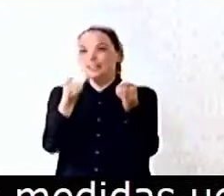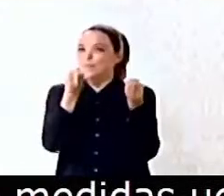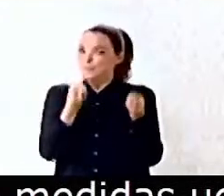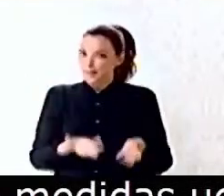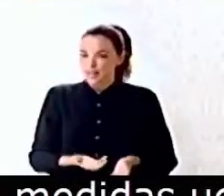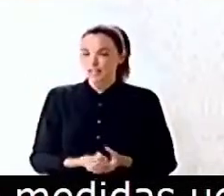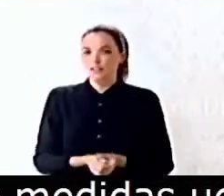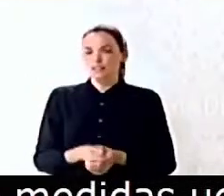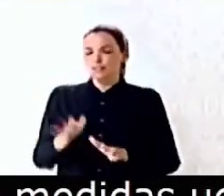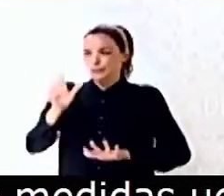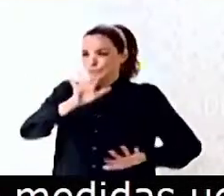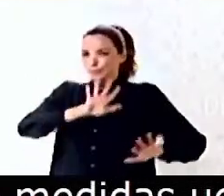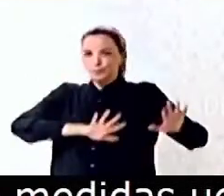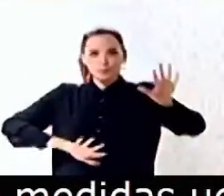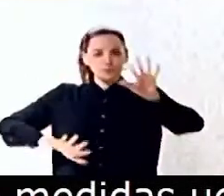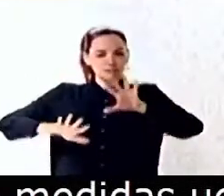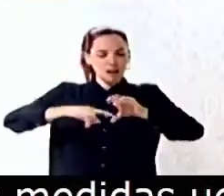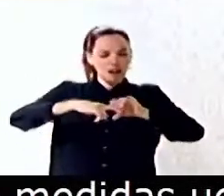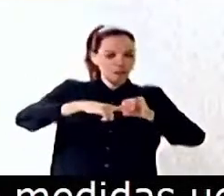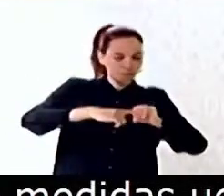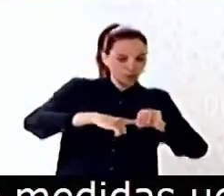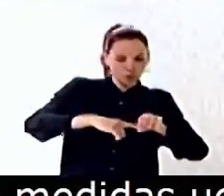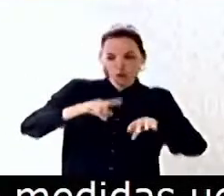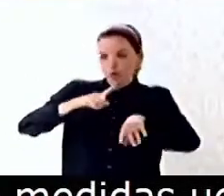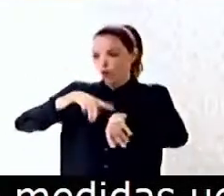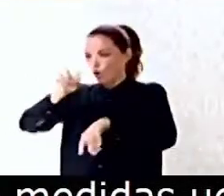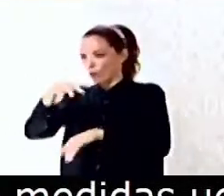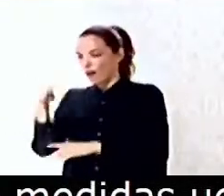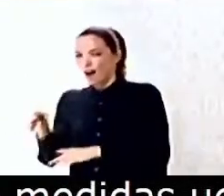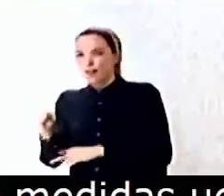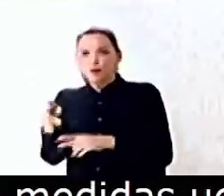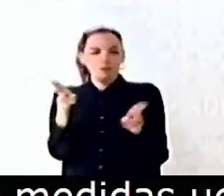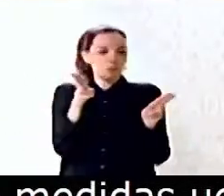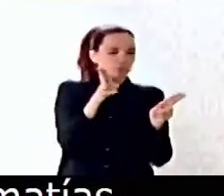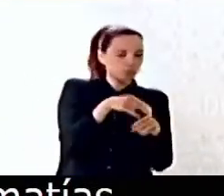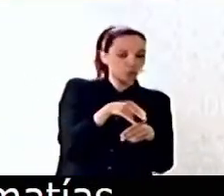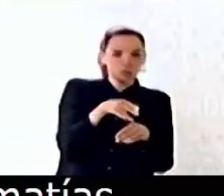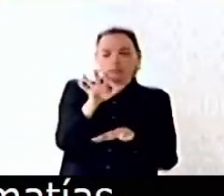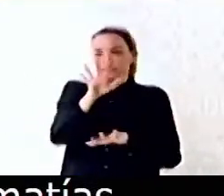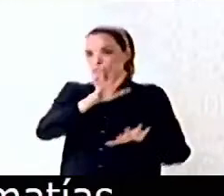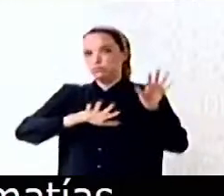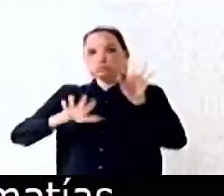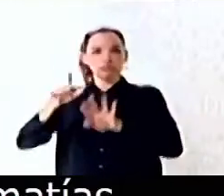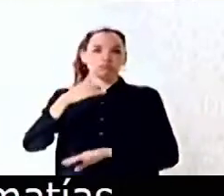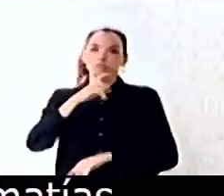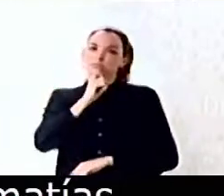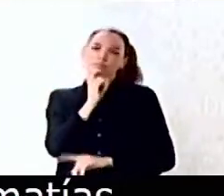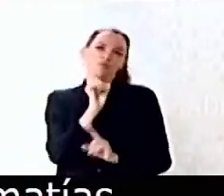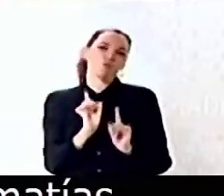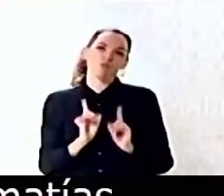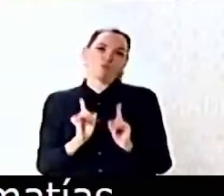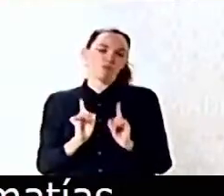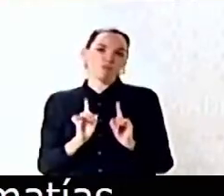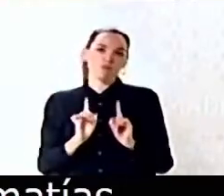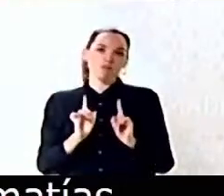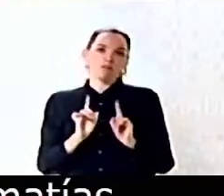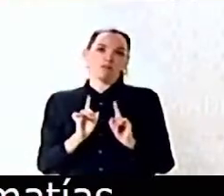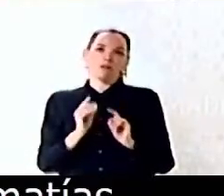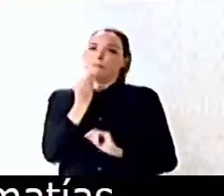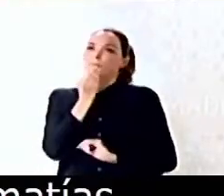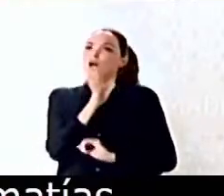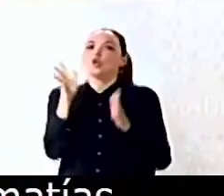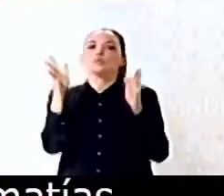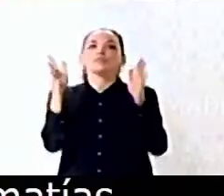un galimatías de aforos, de horarios, de restricciones complicadas, sino que vayamos a la regla de las 6